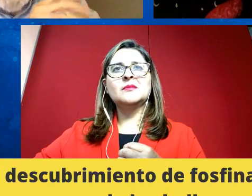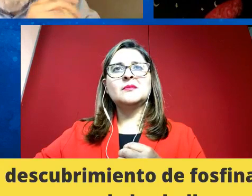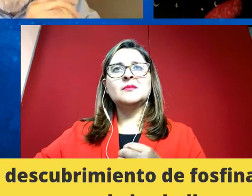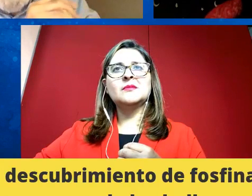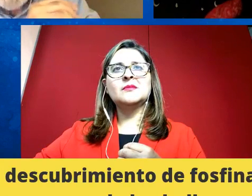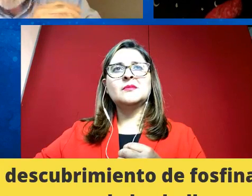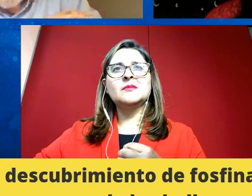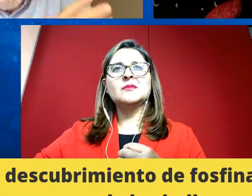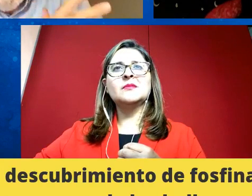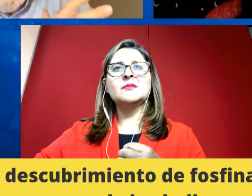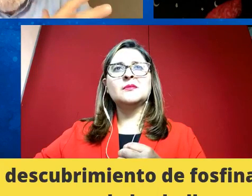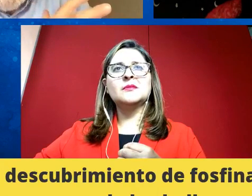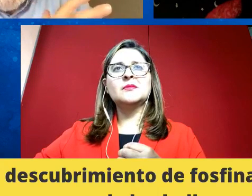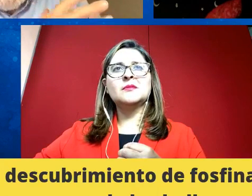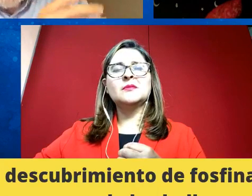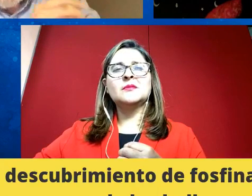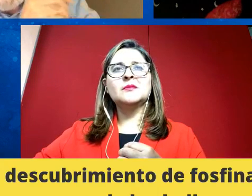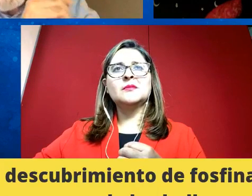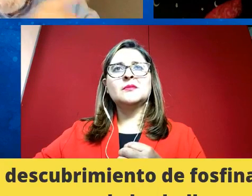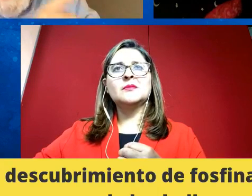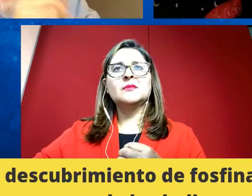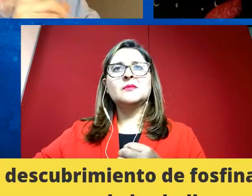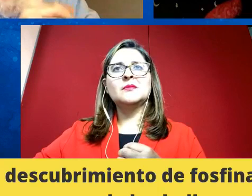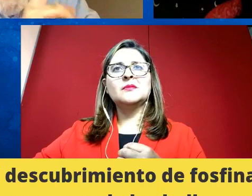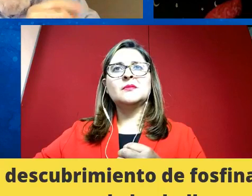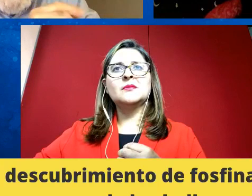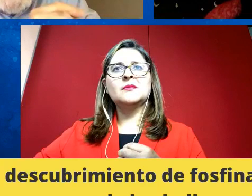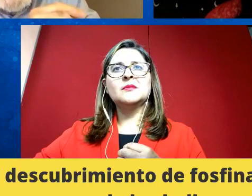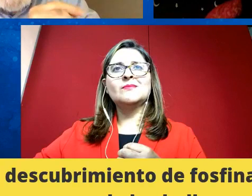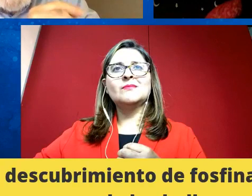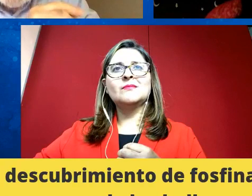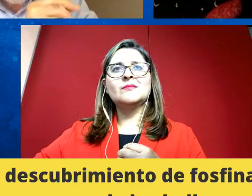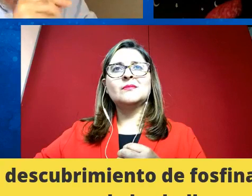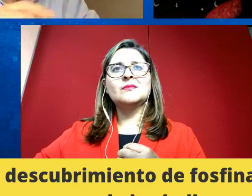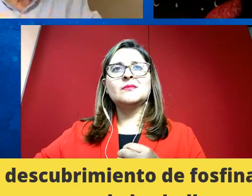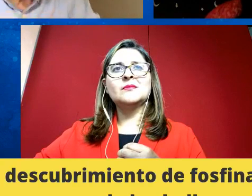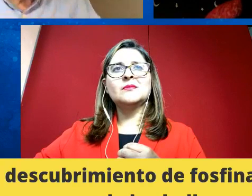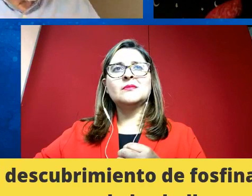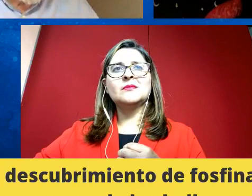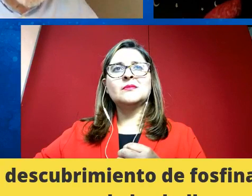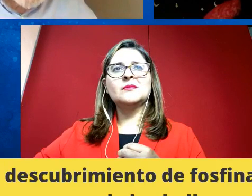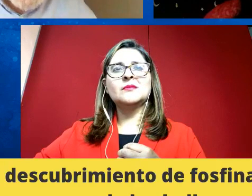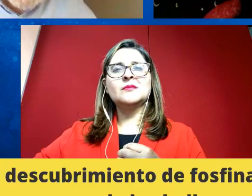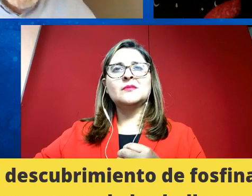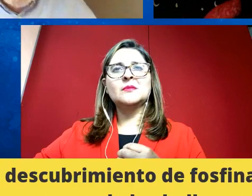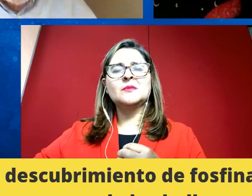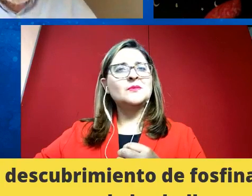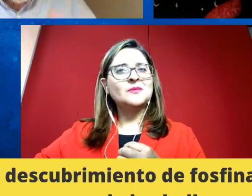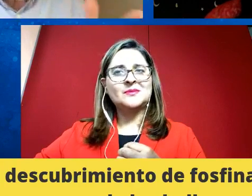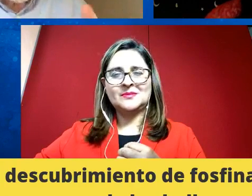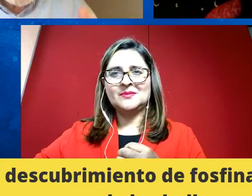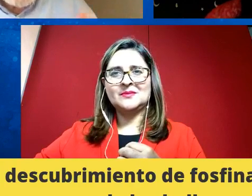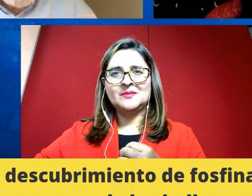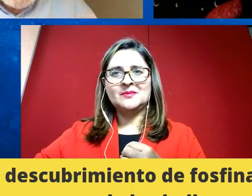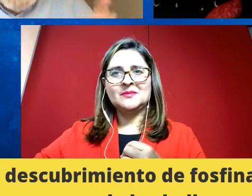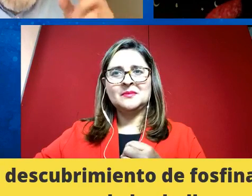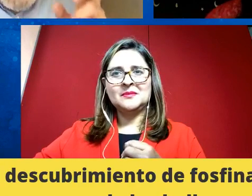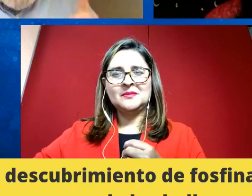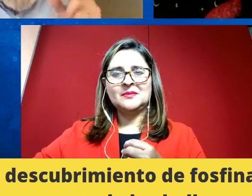una sospecha fundada de que hay vida en ese planeta, y no estoy hablando de hombrecitos verdes, estoy hablando de